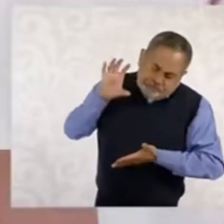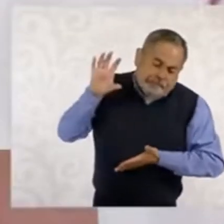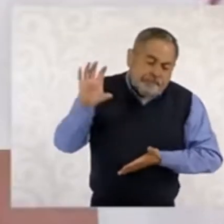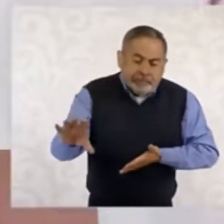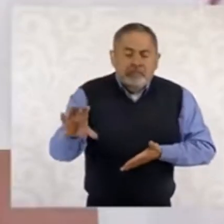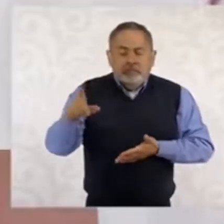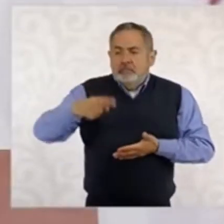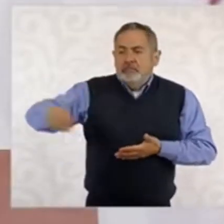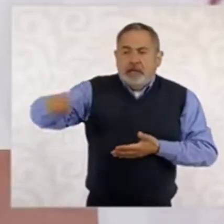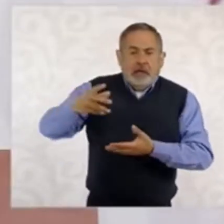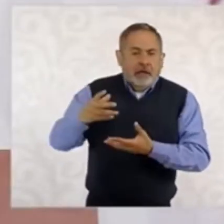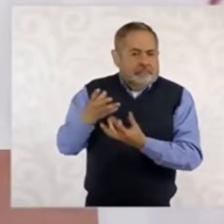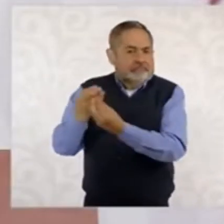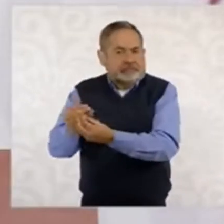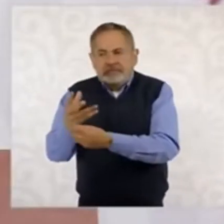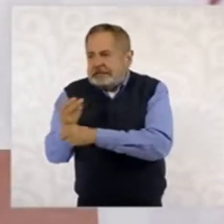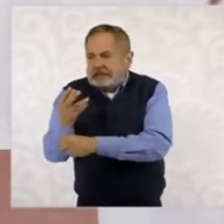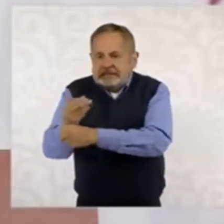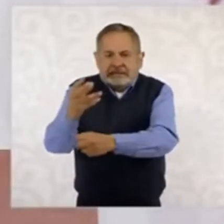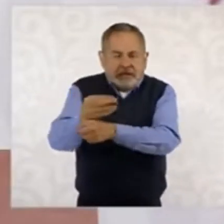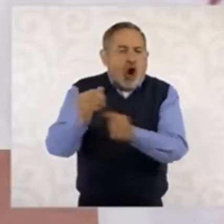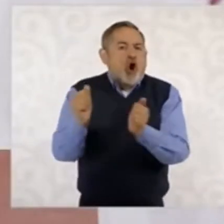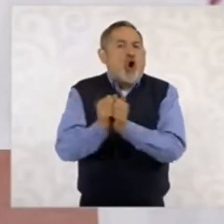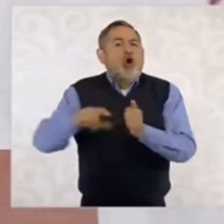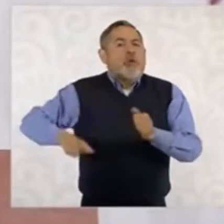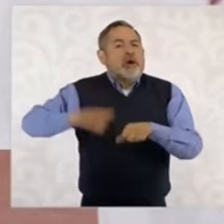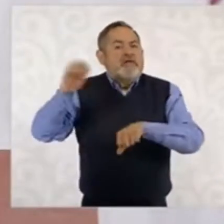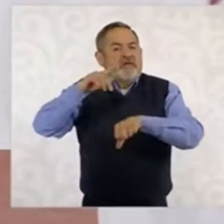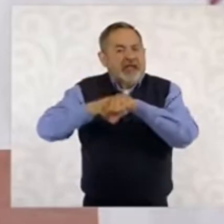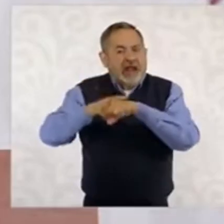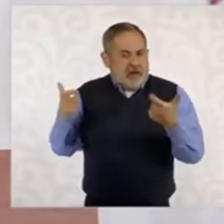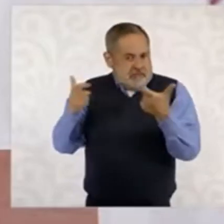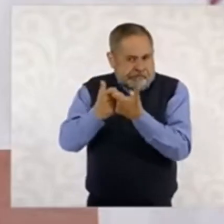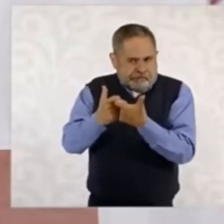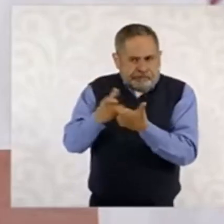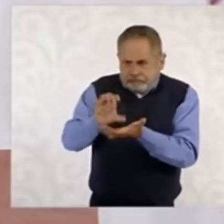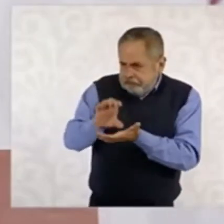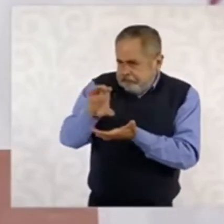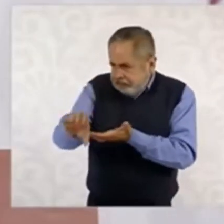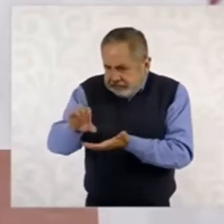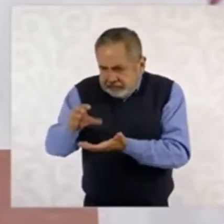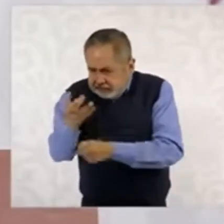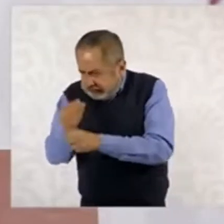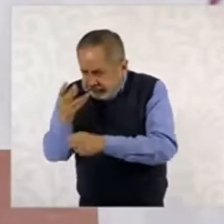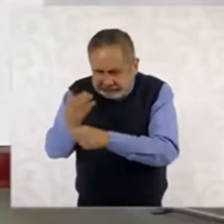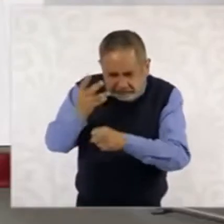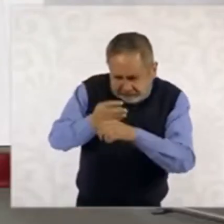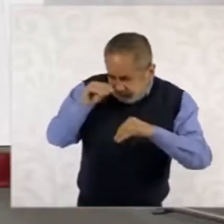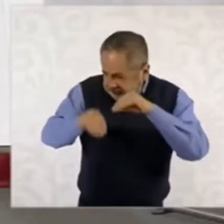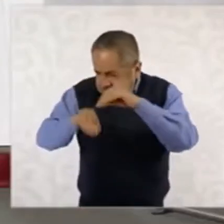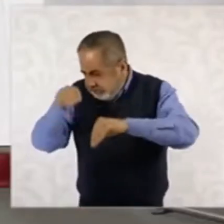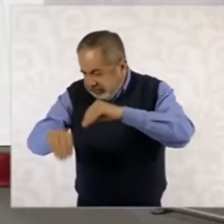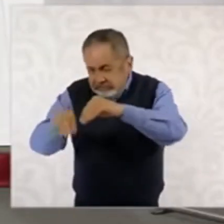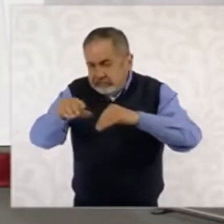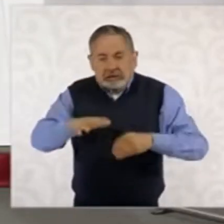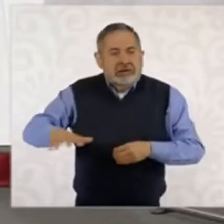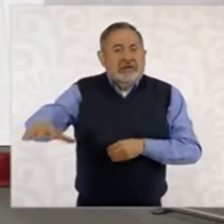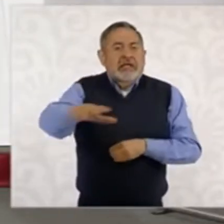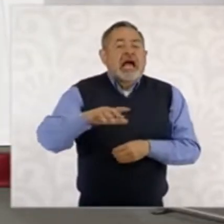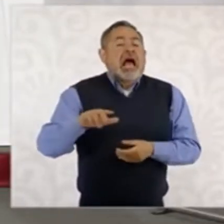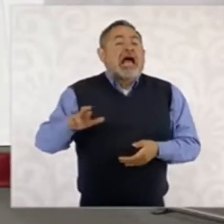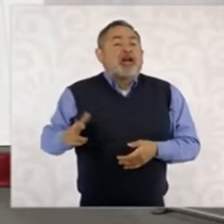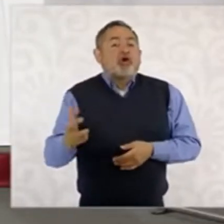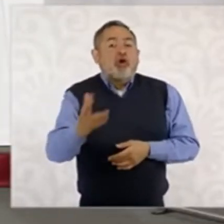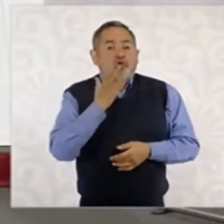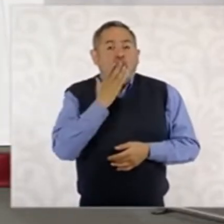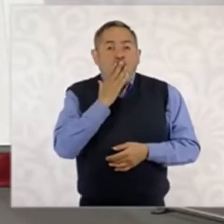de atender, como ya se informó aquí, las demandas que integran el Plan de Justicia para Cananea y el río Sonora en